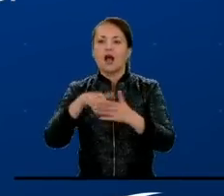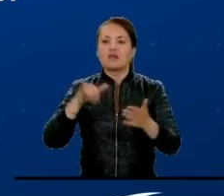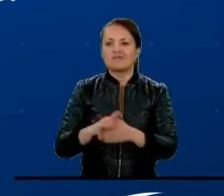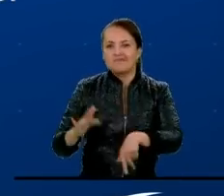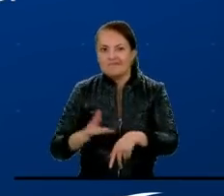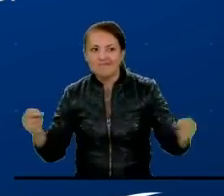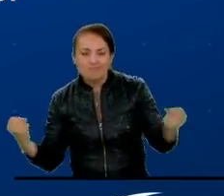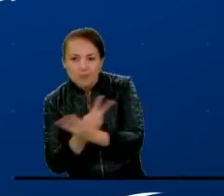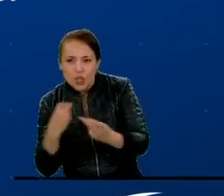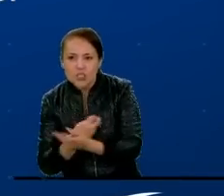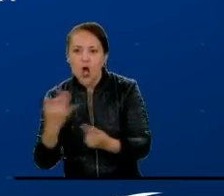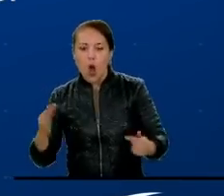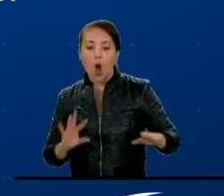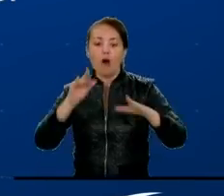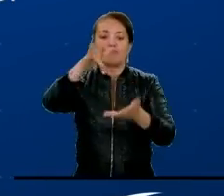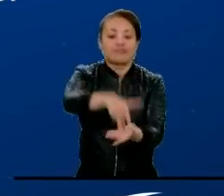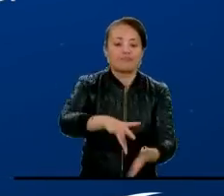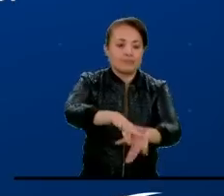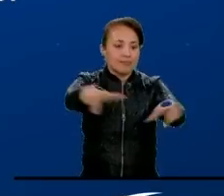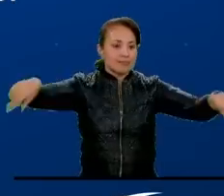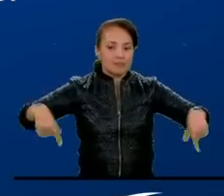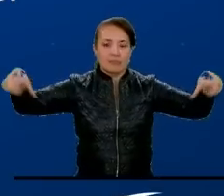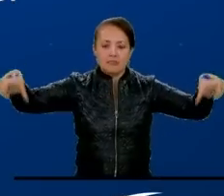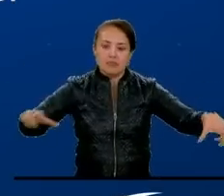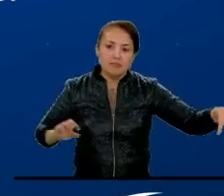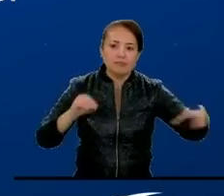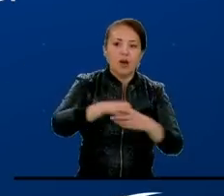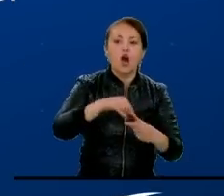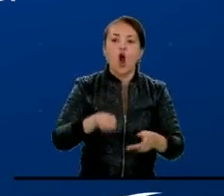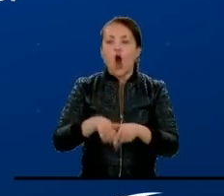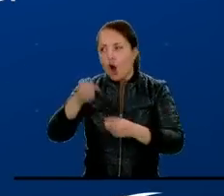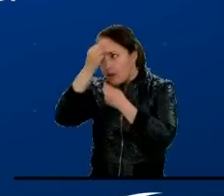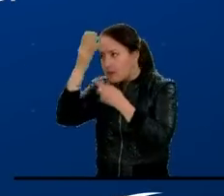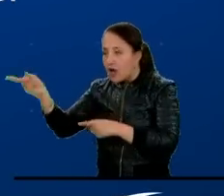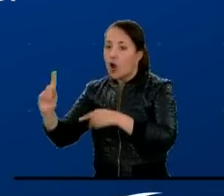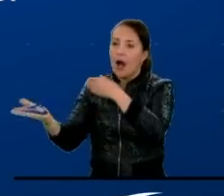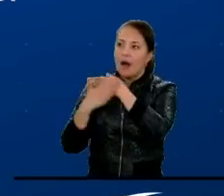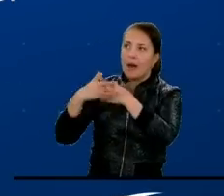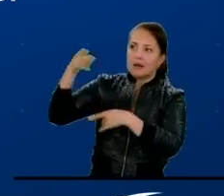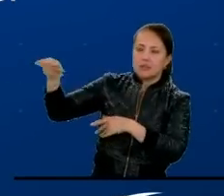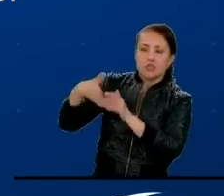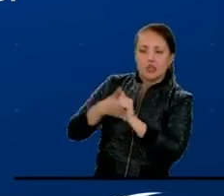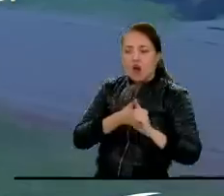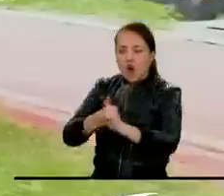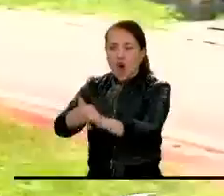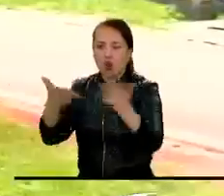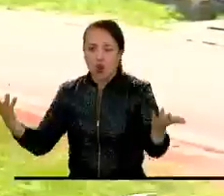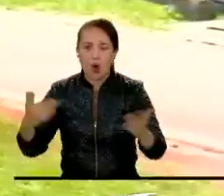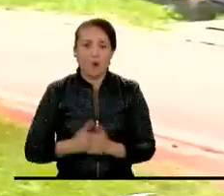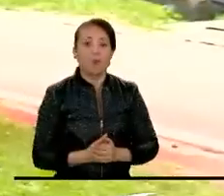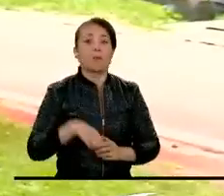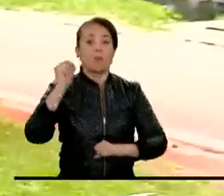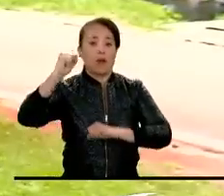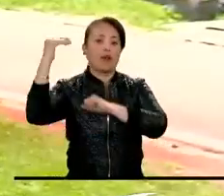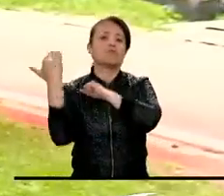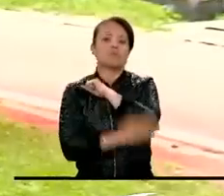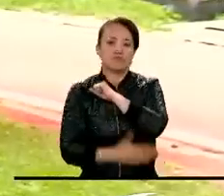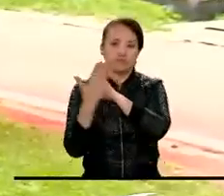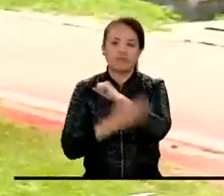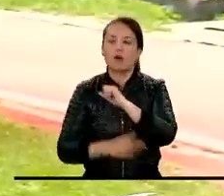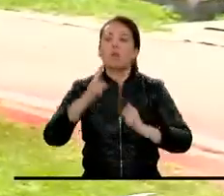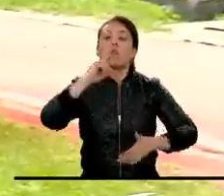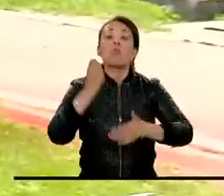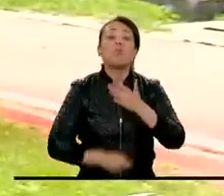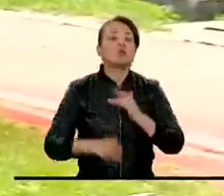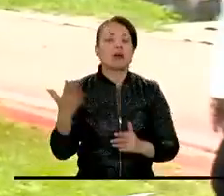de juego, no atender la logística en cuanto a ubicación y tránsito por lugares no autorizados para el público. Podrán ser sancionadas con una multa de